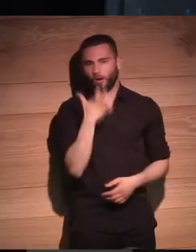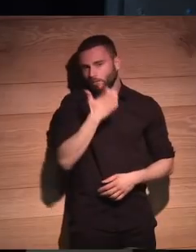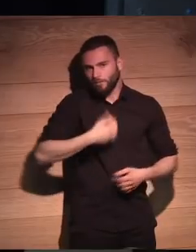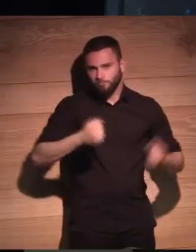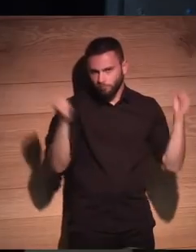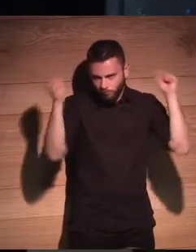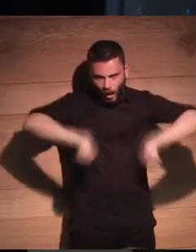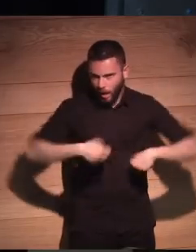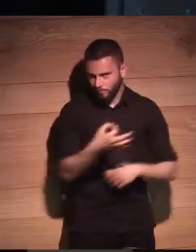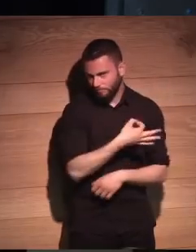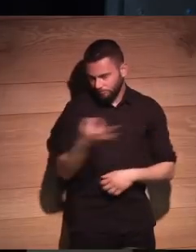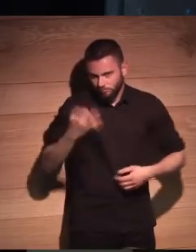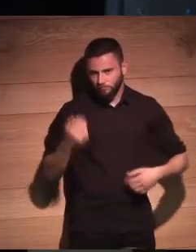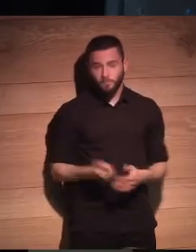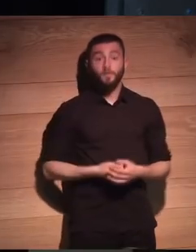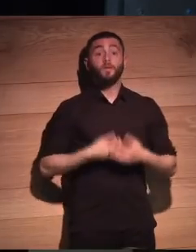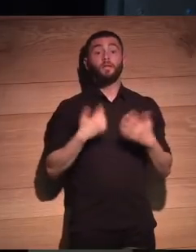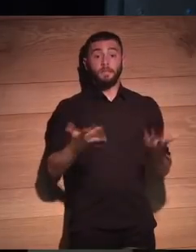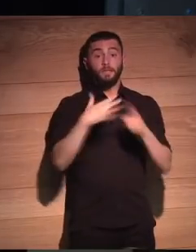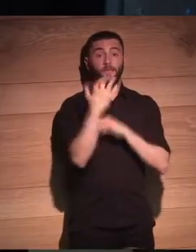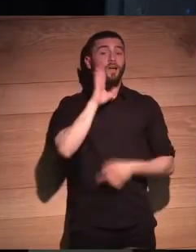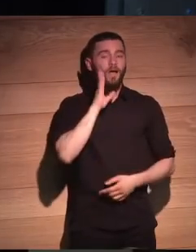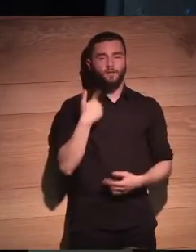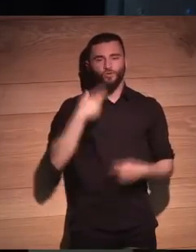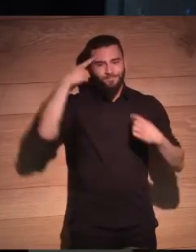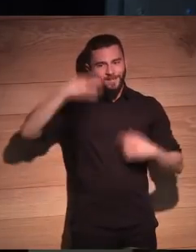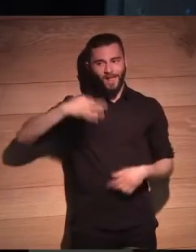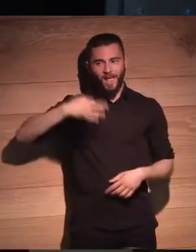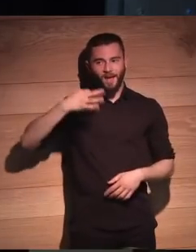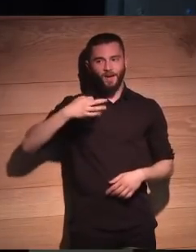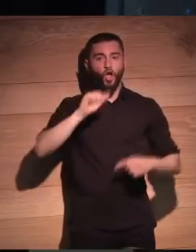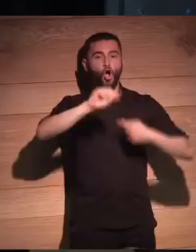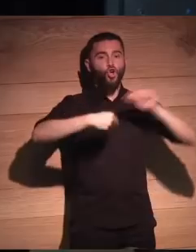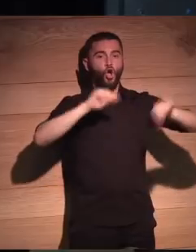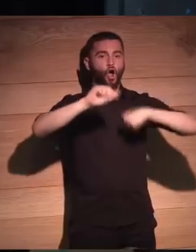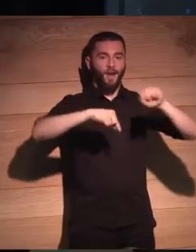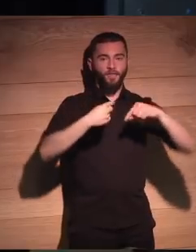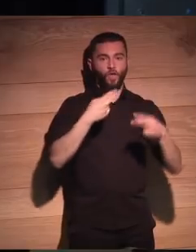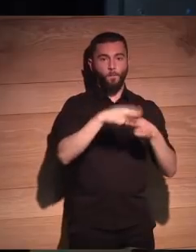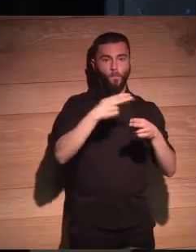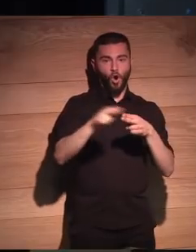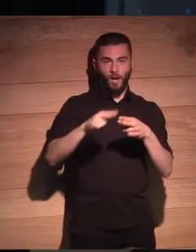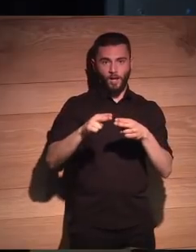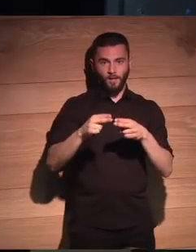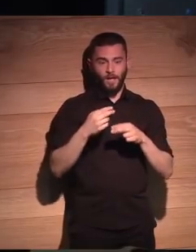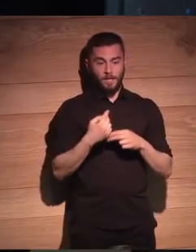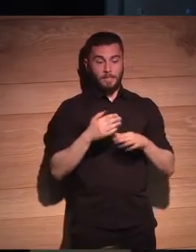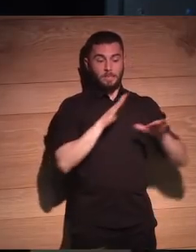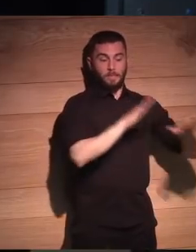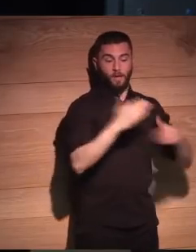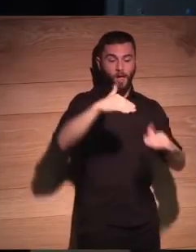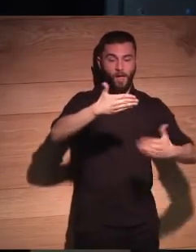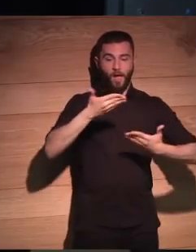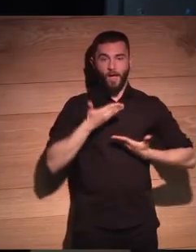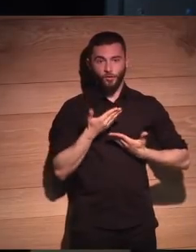cuela. Y coló. Y en este caso, pues yo creo que la corrección política jugó en nuestro favor. Como la